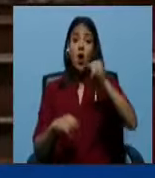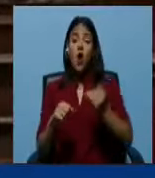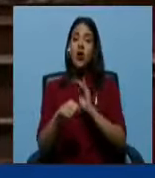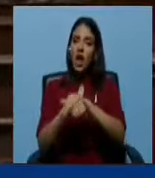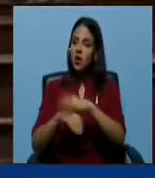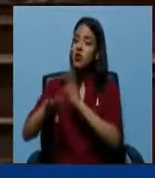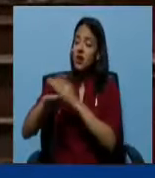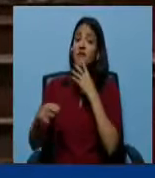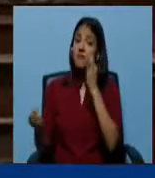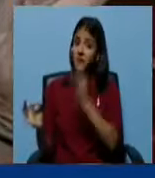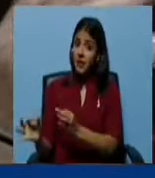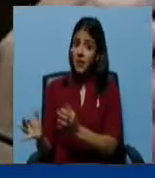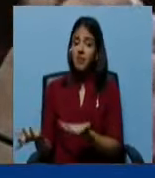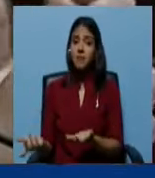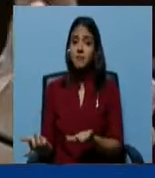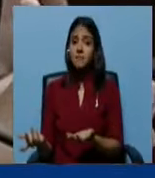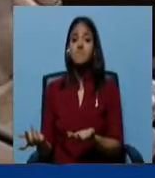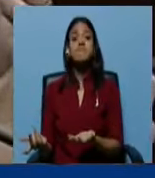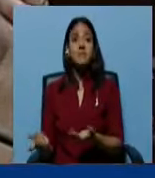Nosotros tenemos que